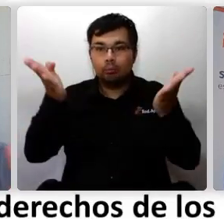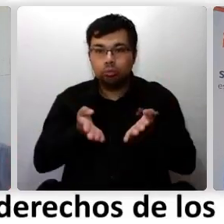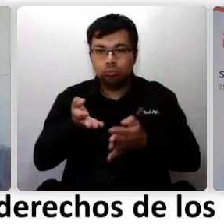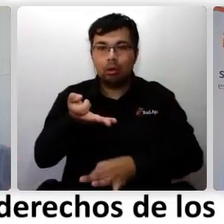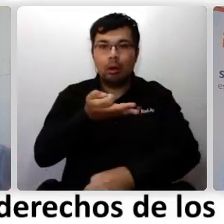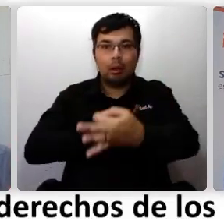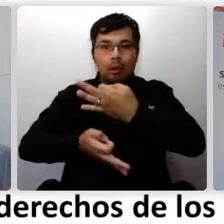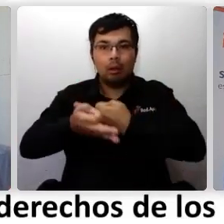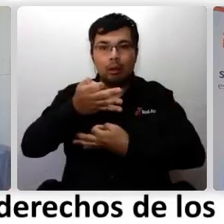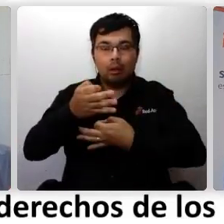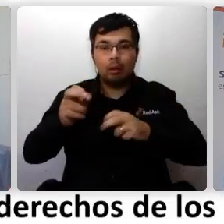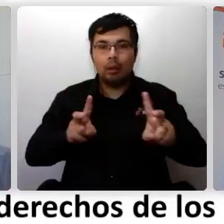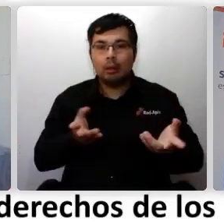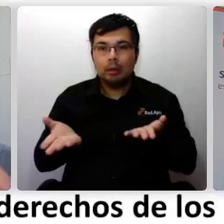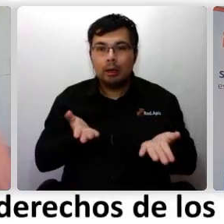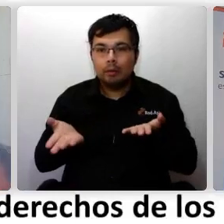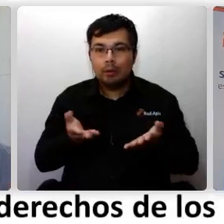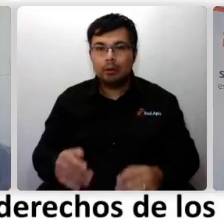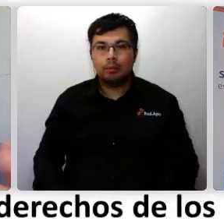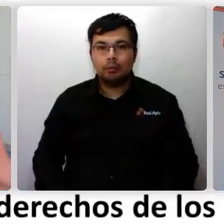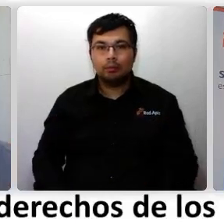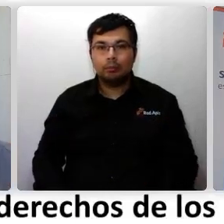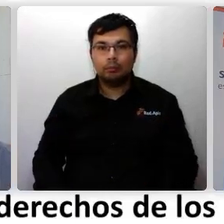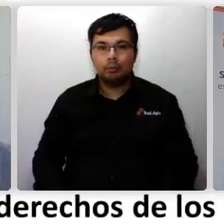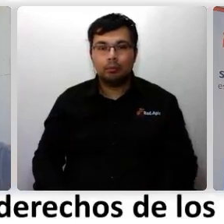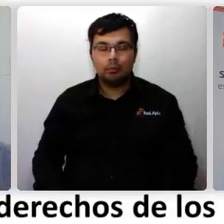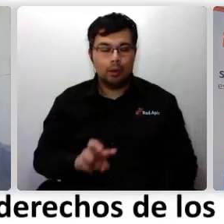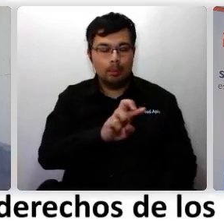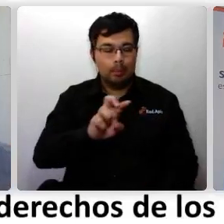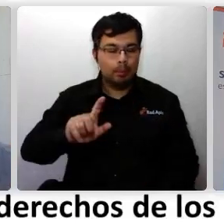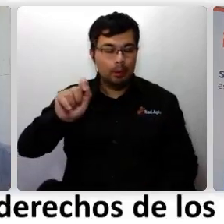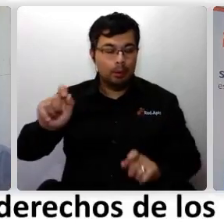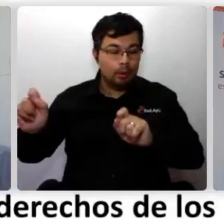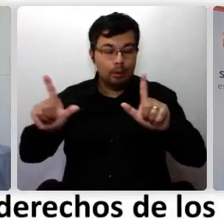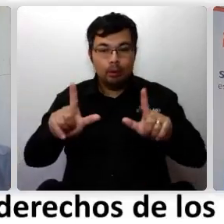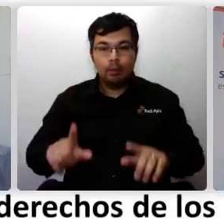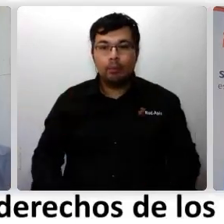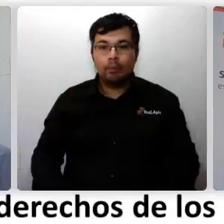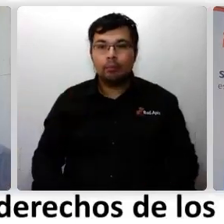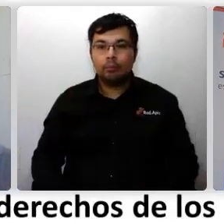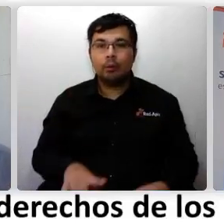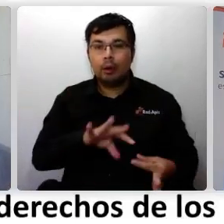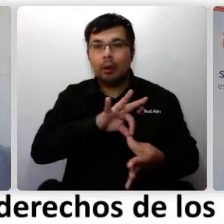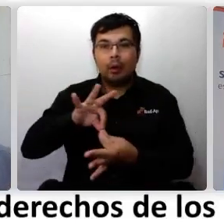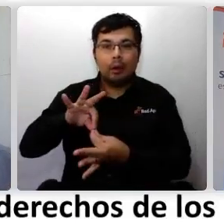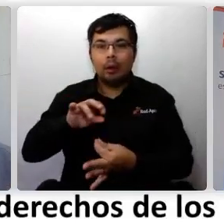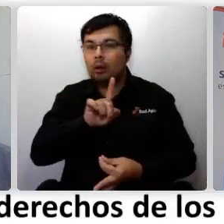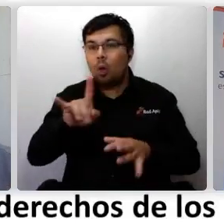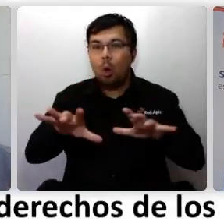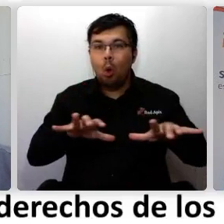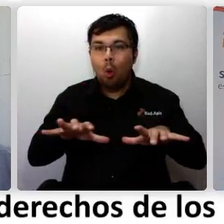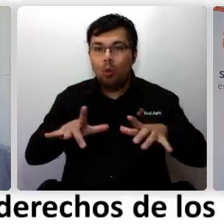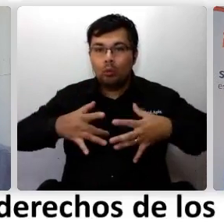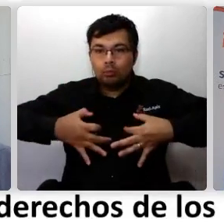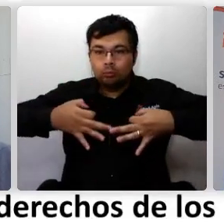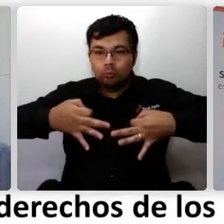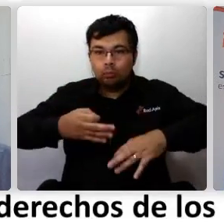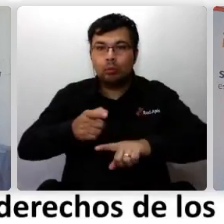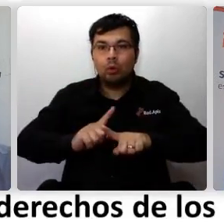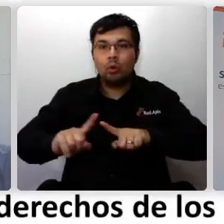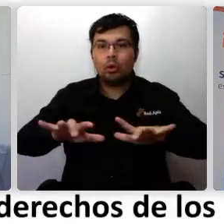los servicios, la presentación la van a tener en la tarde para que la puedan volver a revisar. Y el detalle no es solamente cosas puntuales, sino también hay otras cosas de, nos